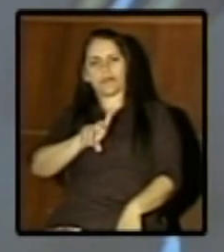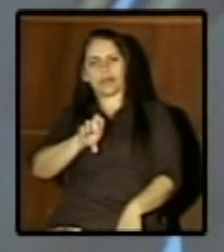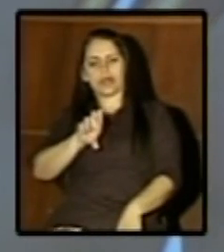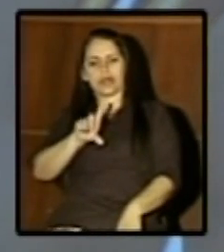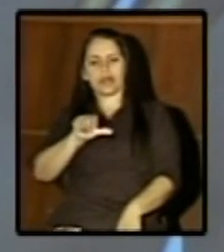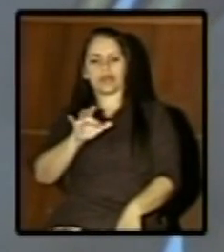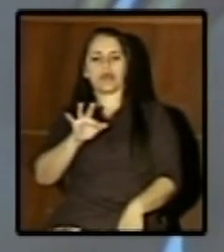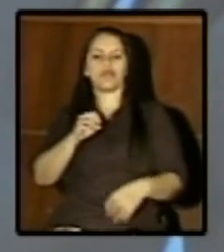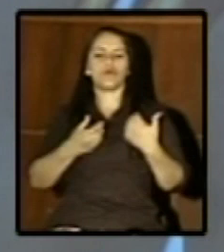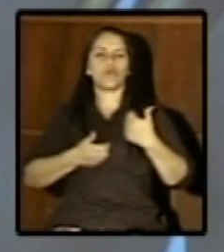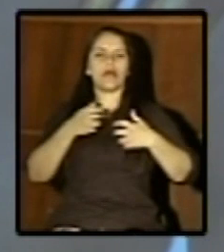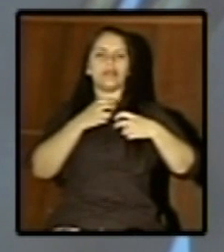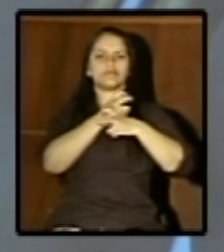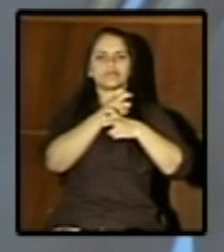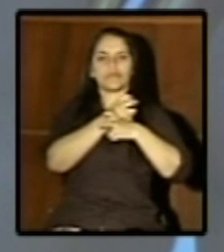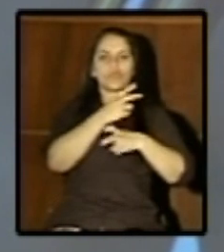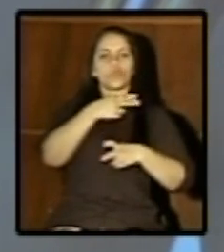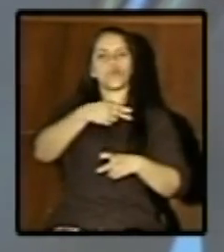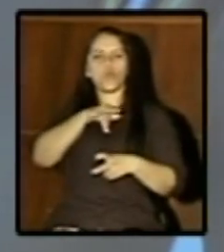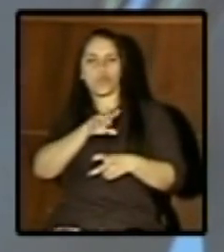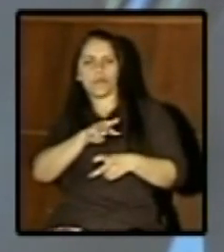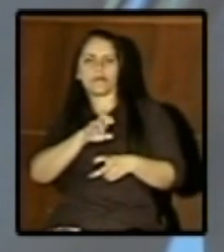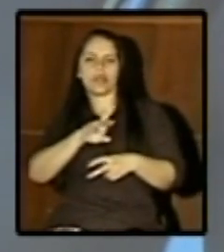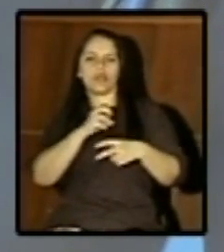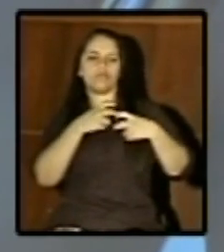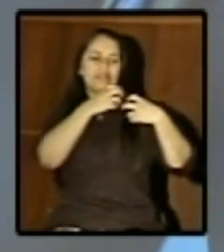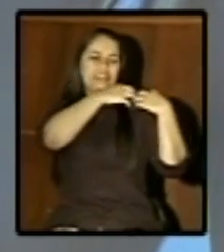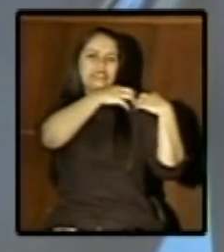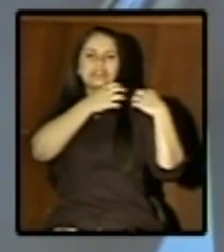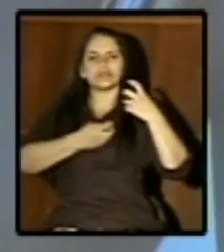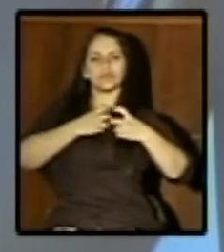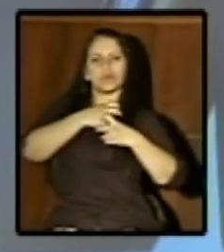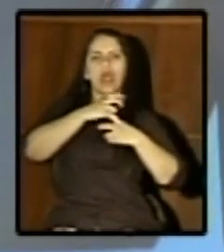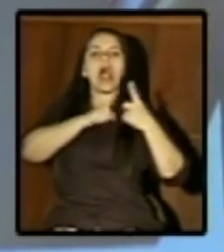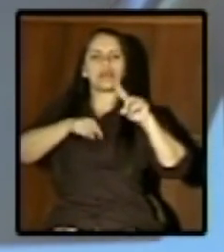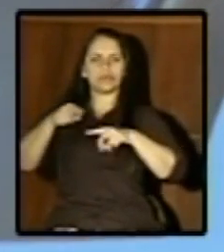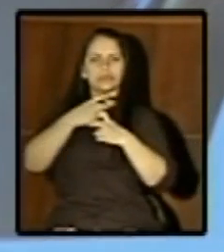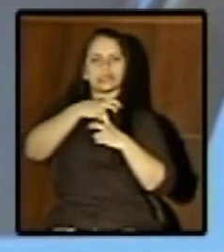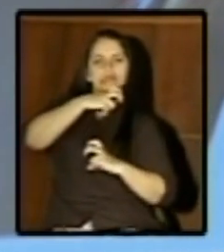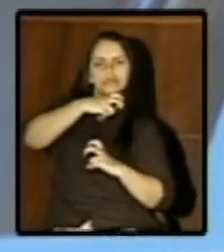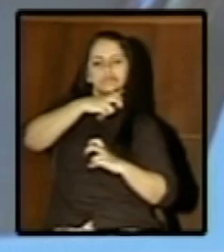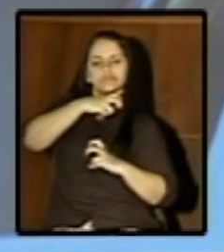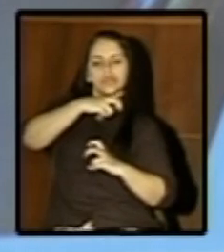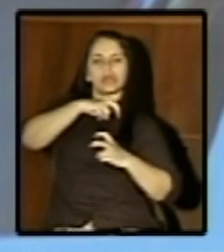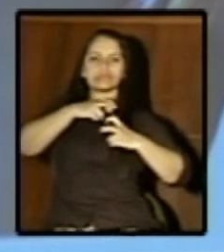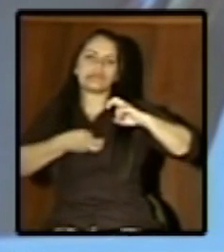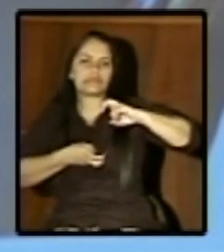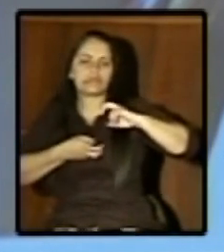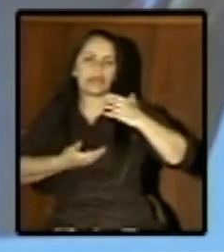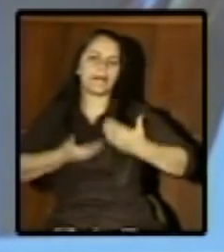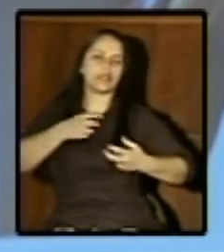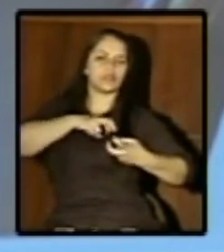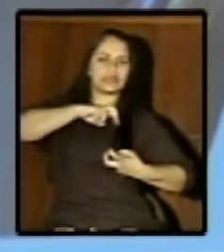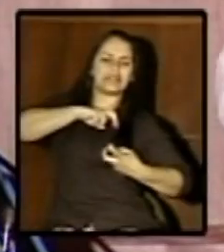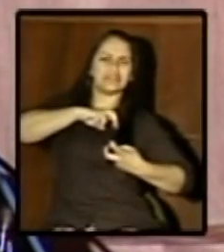punto. Tengo un hueso que hace parte del omóplato que se llama el acromion, y aquí está el espacio entre el hueso del hombro, que es el húmero, y el